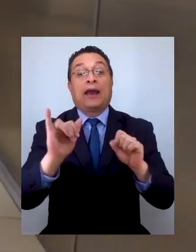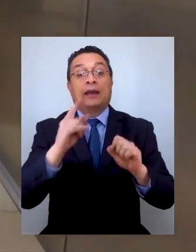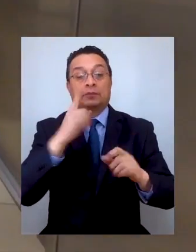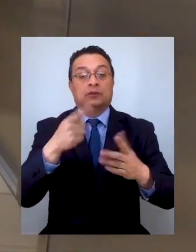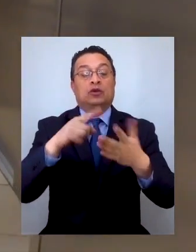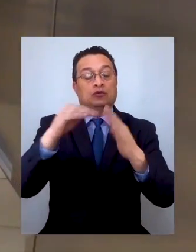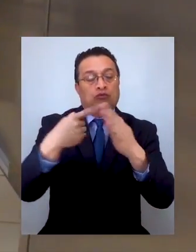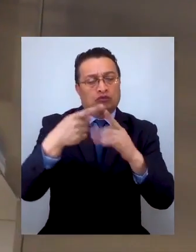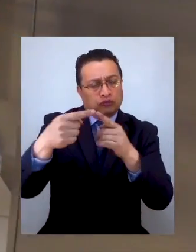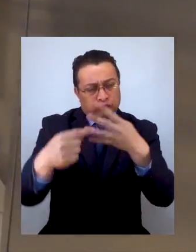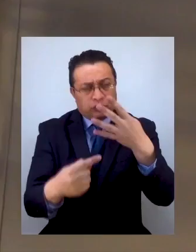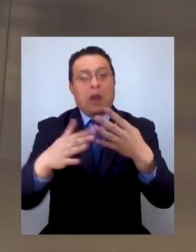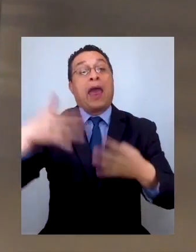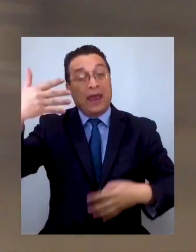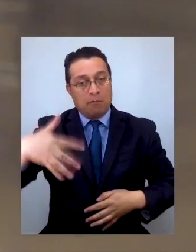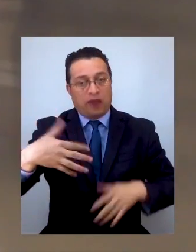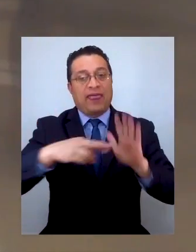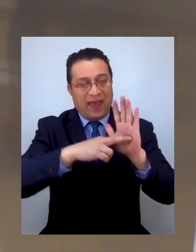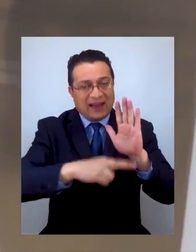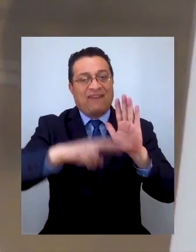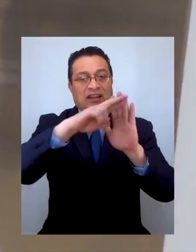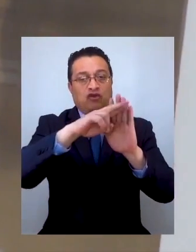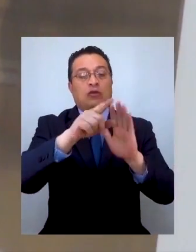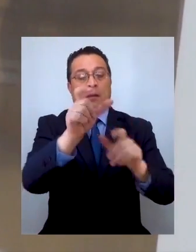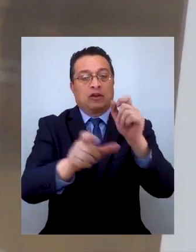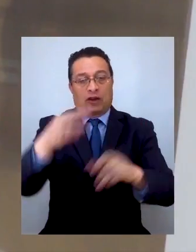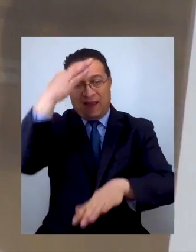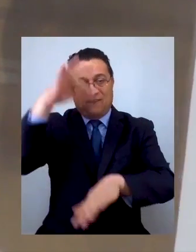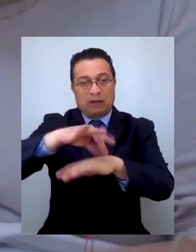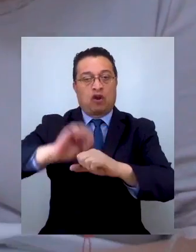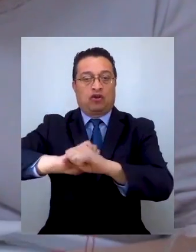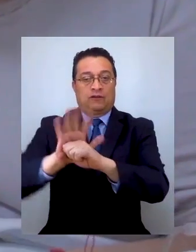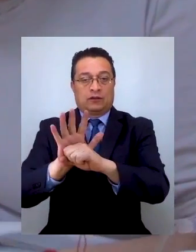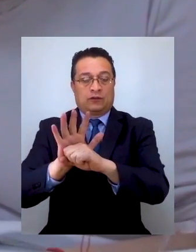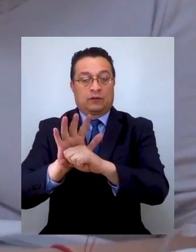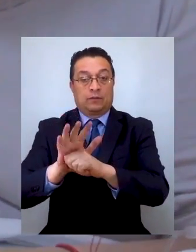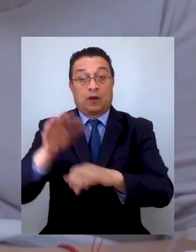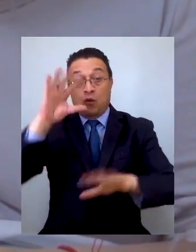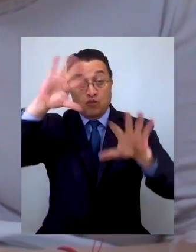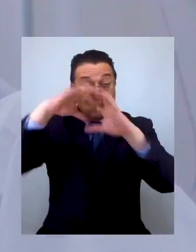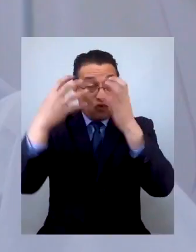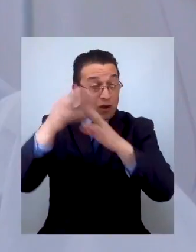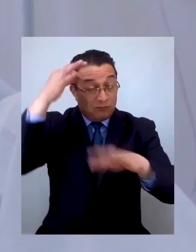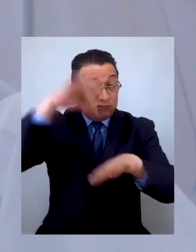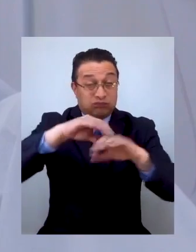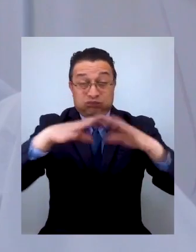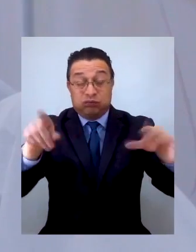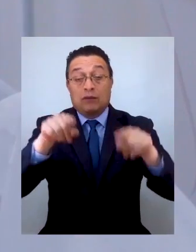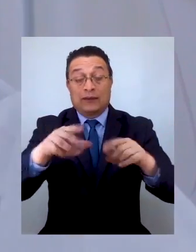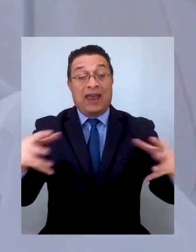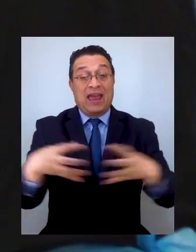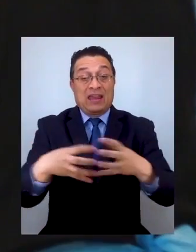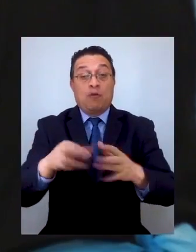rieles de soporte parcial de peso, fundamentales en la rehabilitación de los pacientes COVID-19. En plena pandemia, el Servicio de Medicina Física